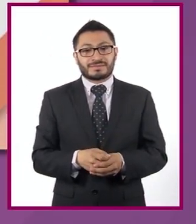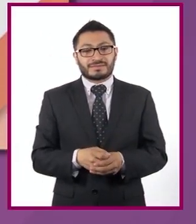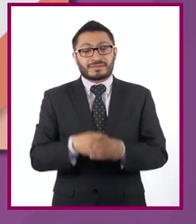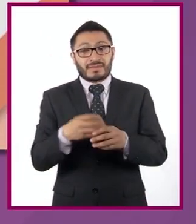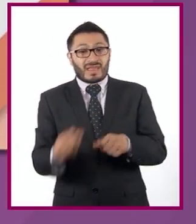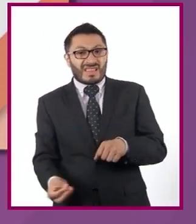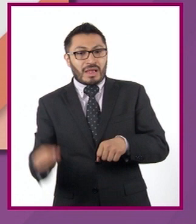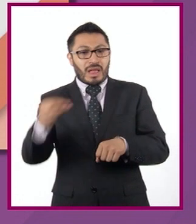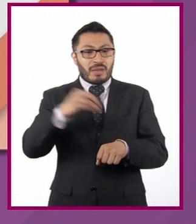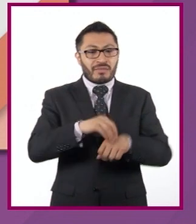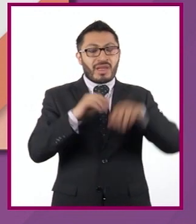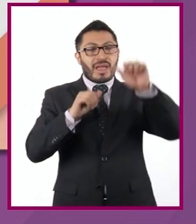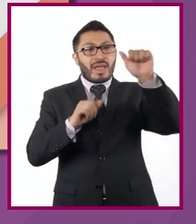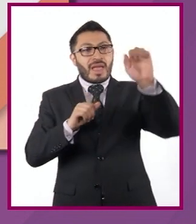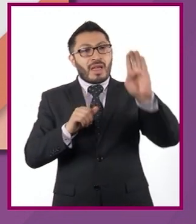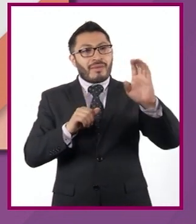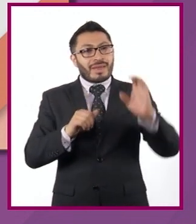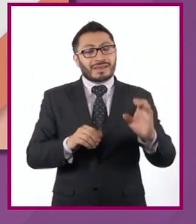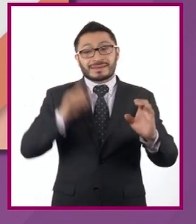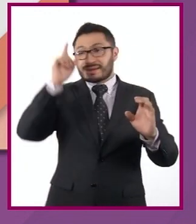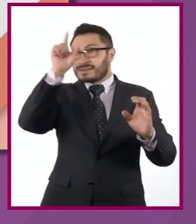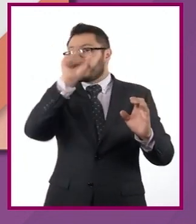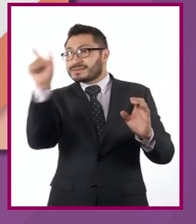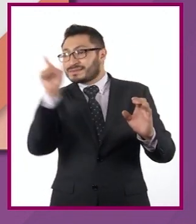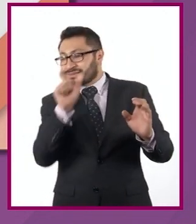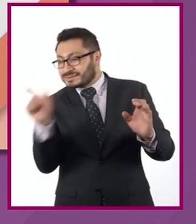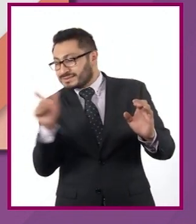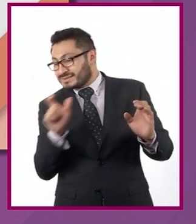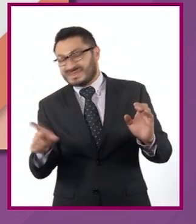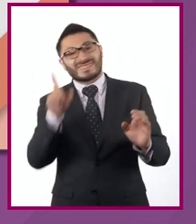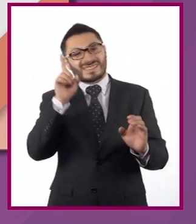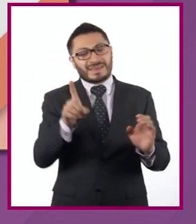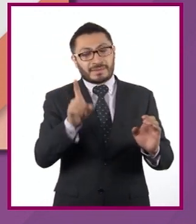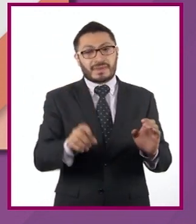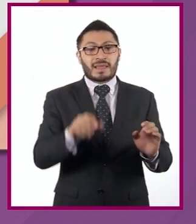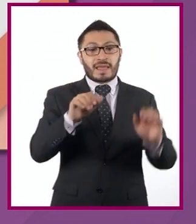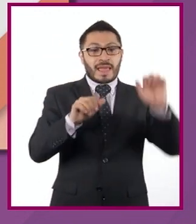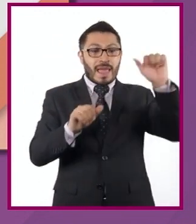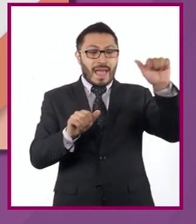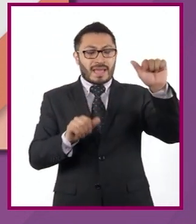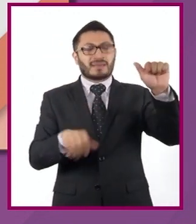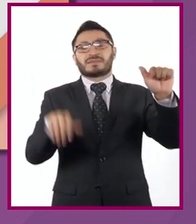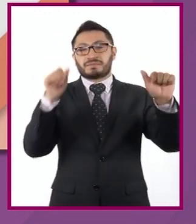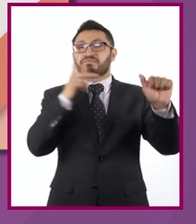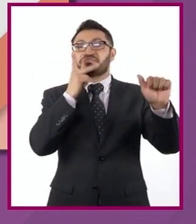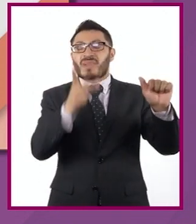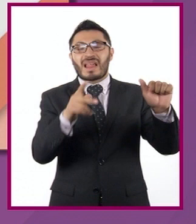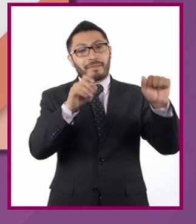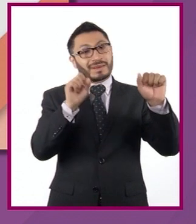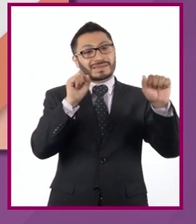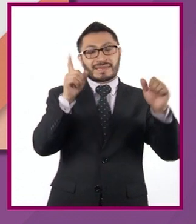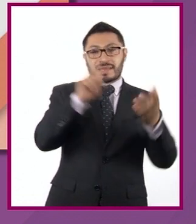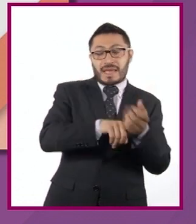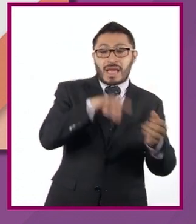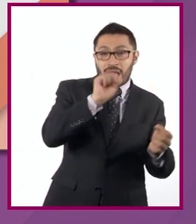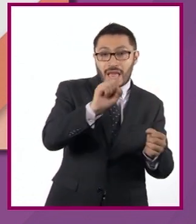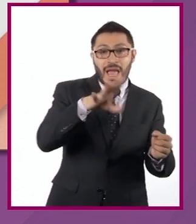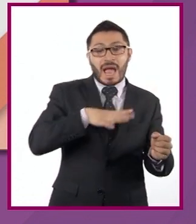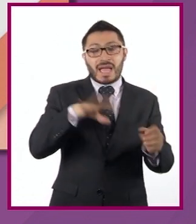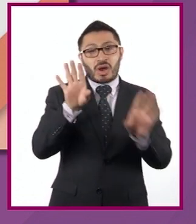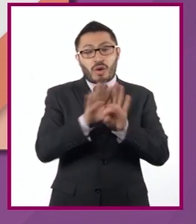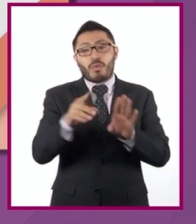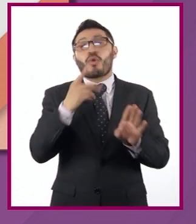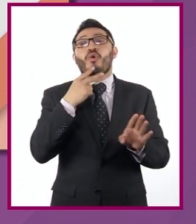Agreguen los incisos según corresponden las líneas. A. En general las palabras con S se mencionan con